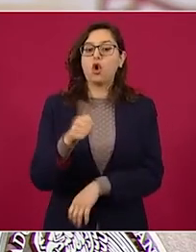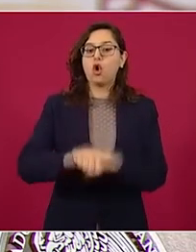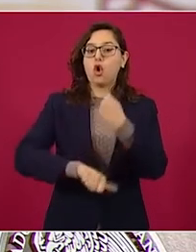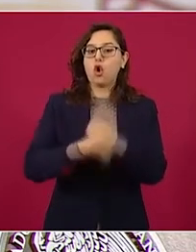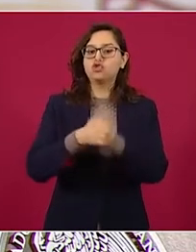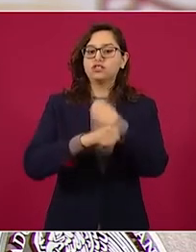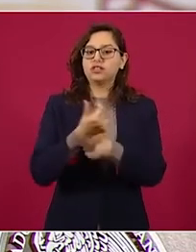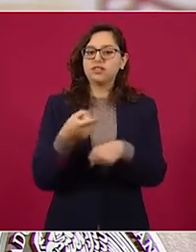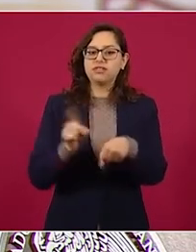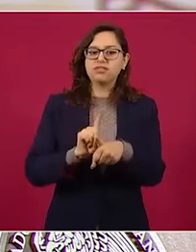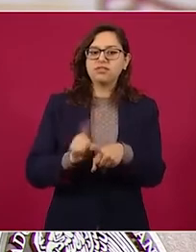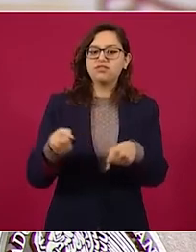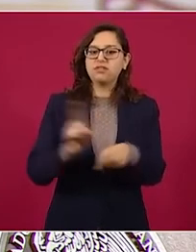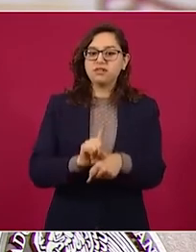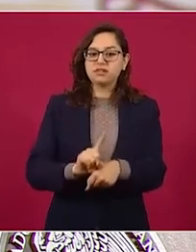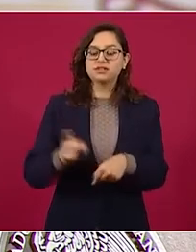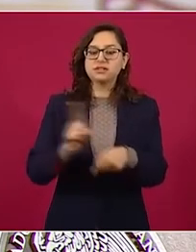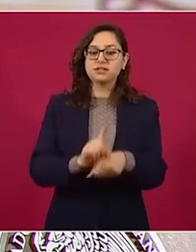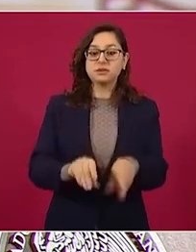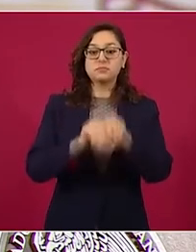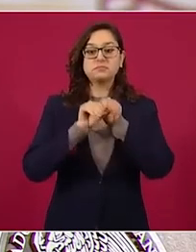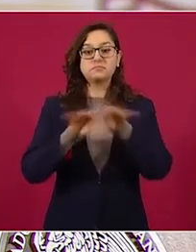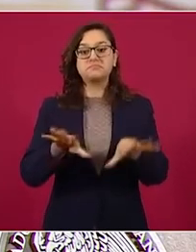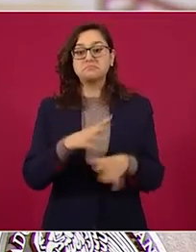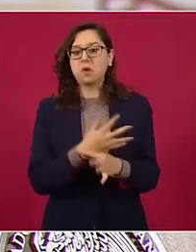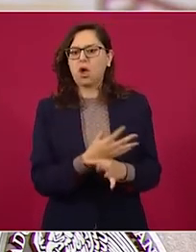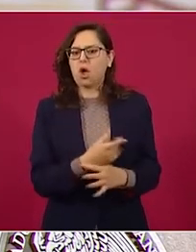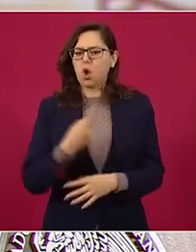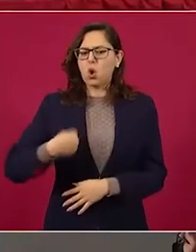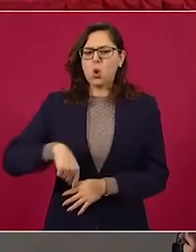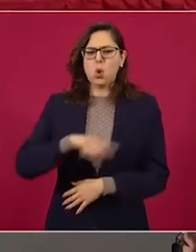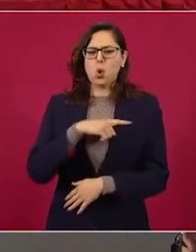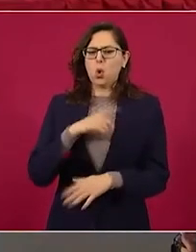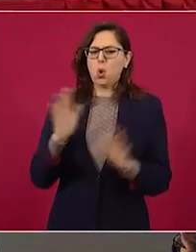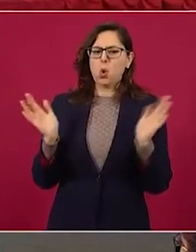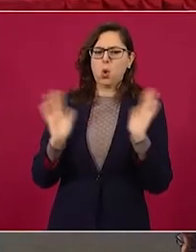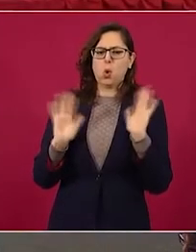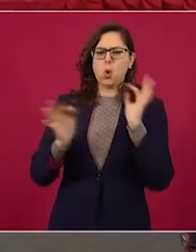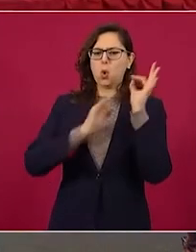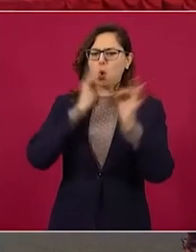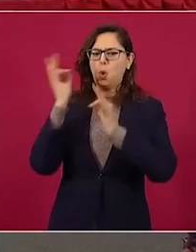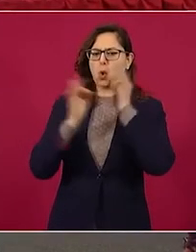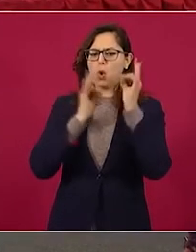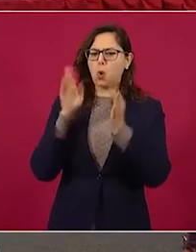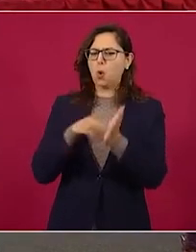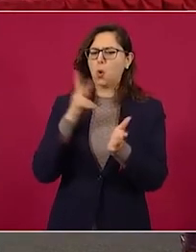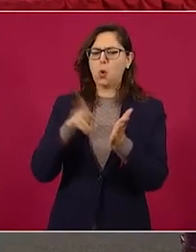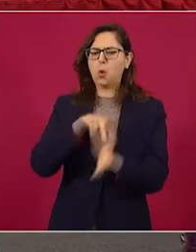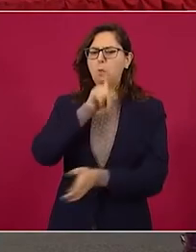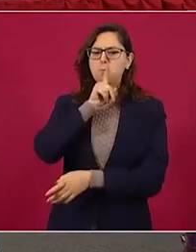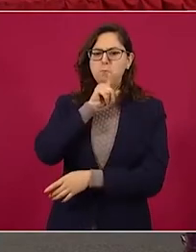días. Y dicen que no es campaña. ¿Es cuánto, presidente?